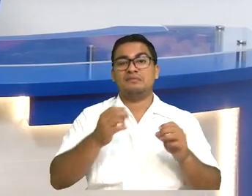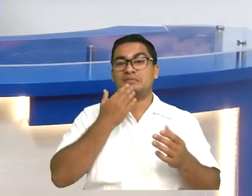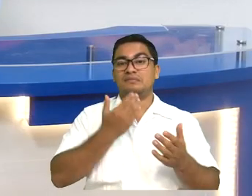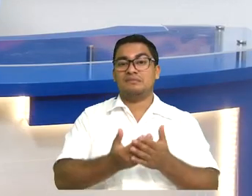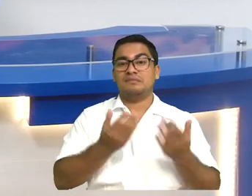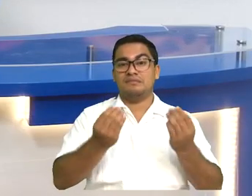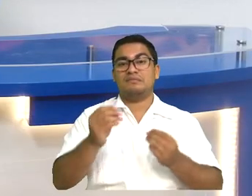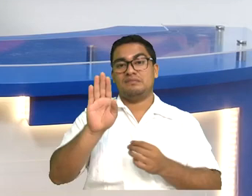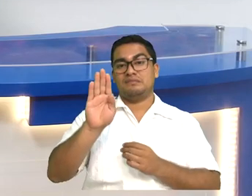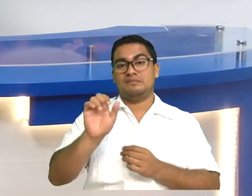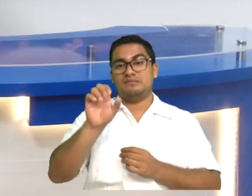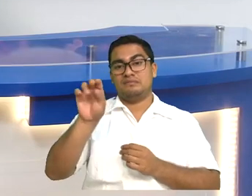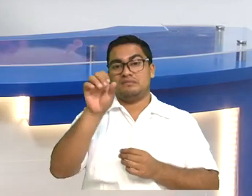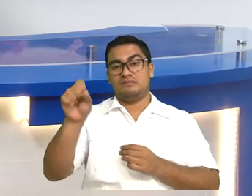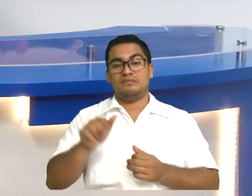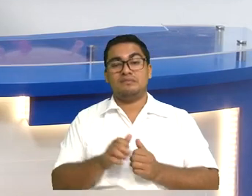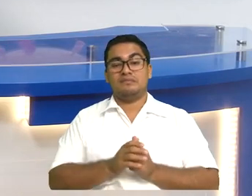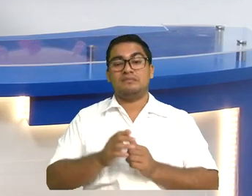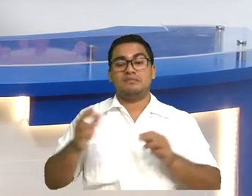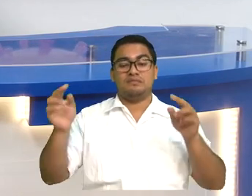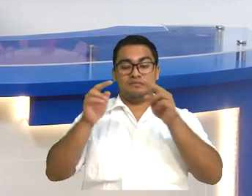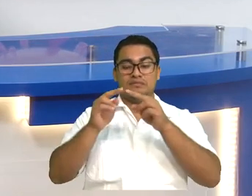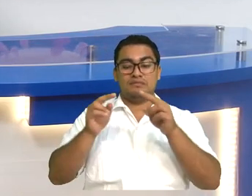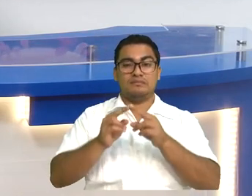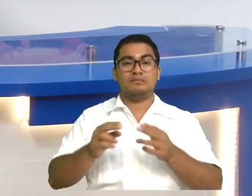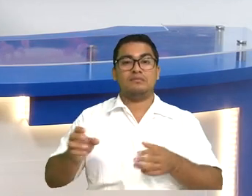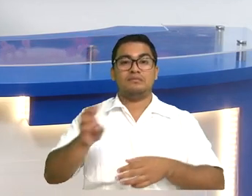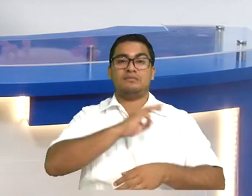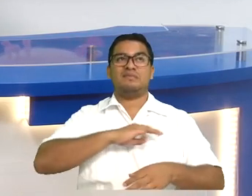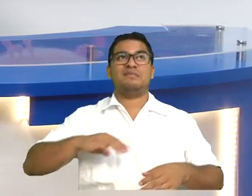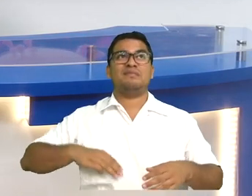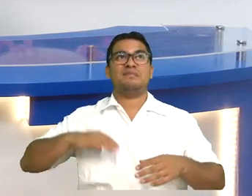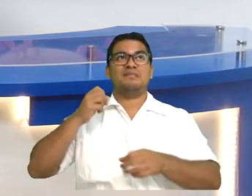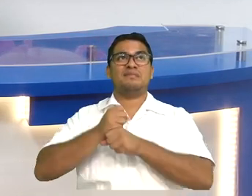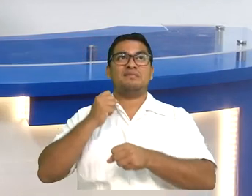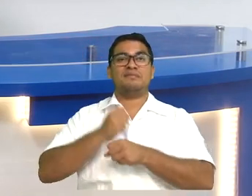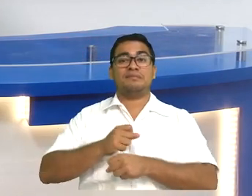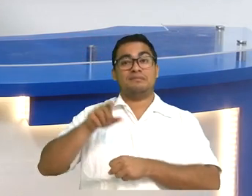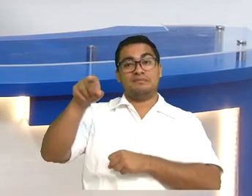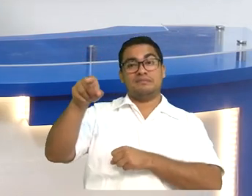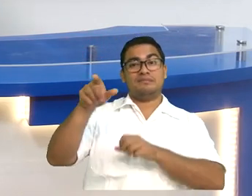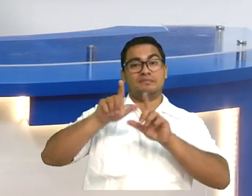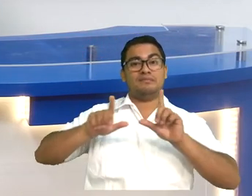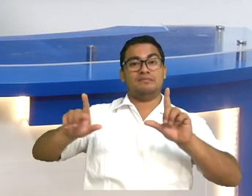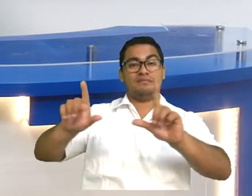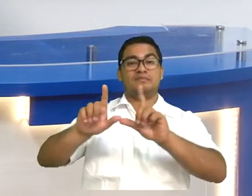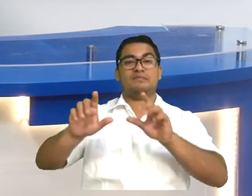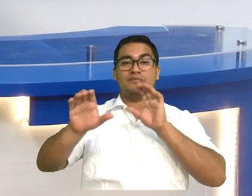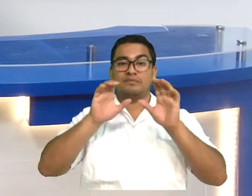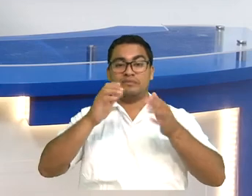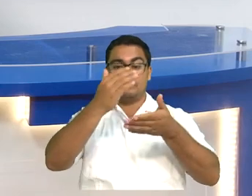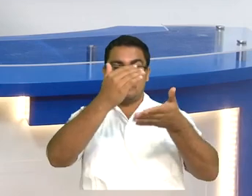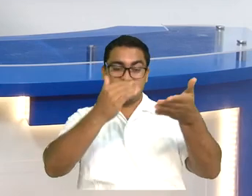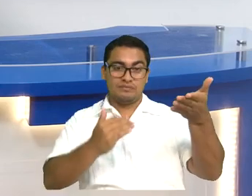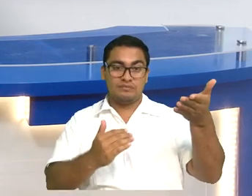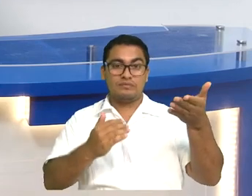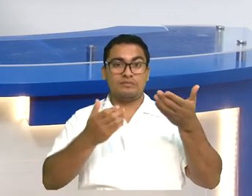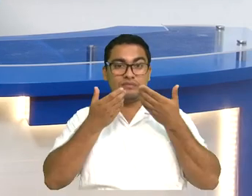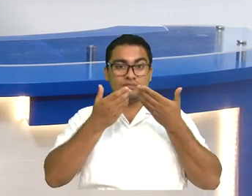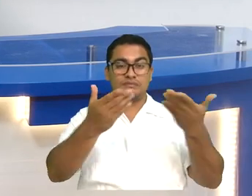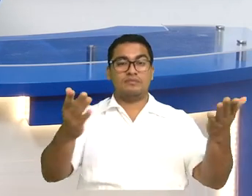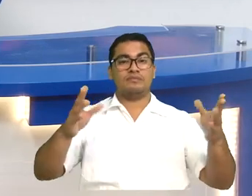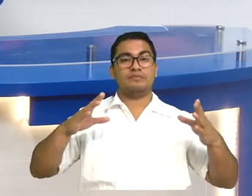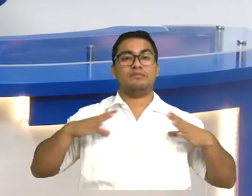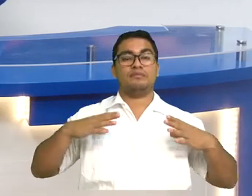Gracias, Vanessa Paz, por tu reporte. Ahora nos enlazamos hasta el Ministerio del Trabajo, donde se está emitiendo un comunicado sobre las vacaciones